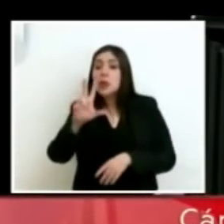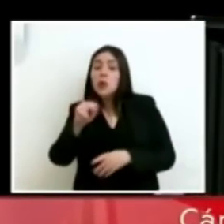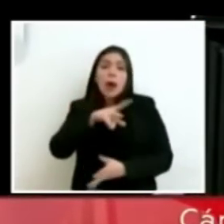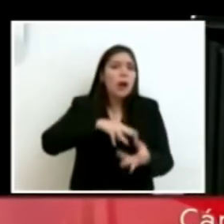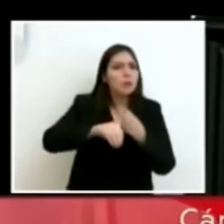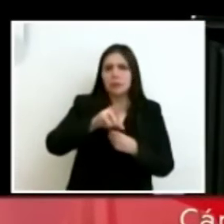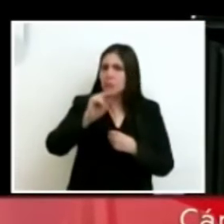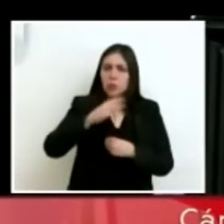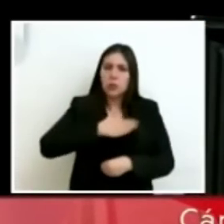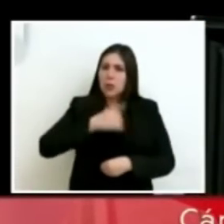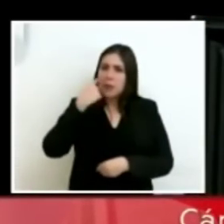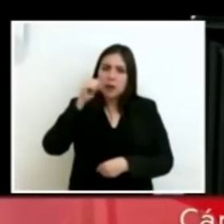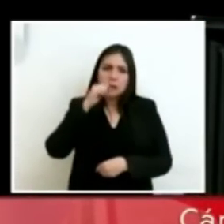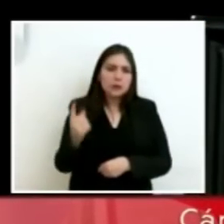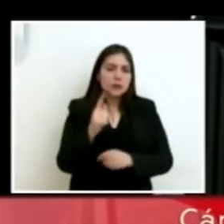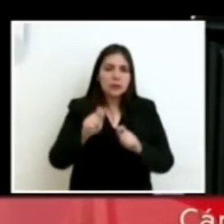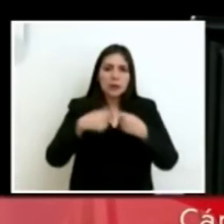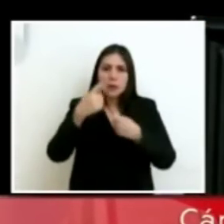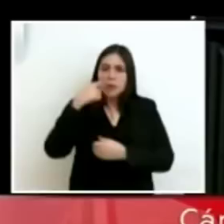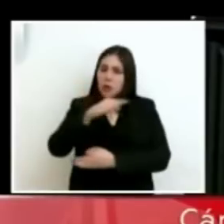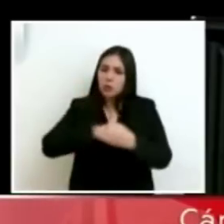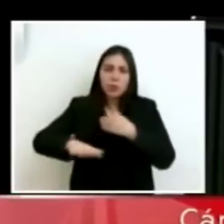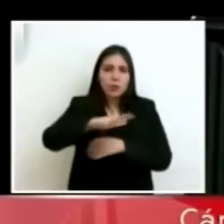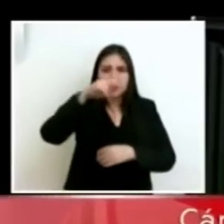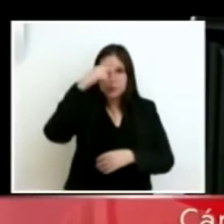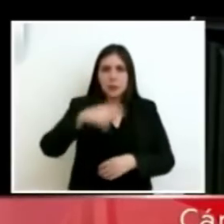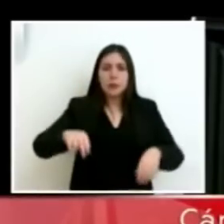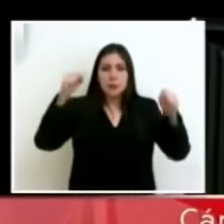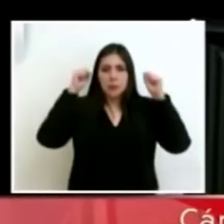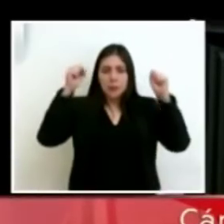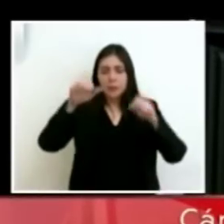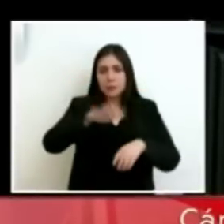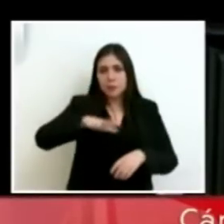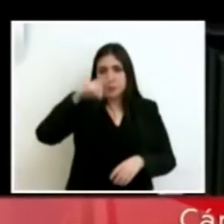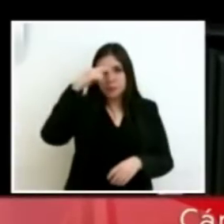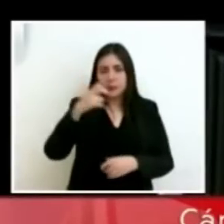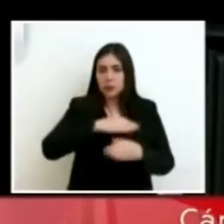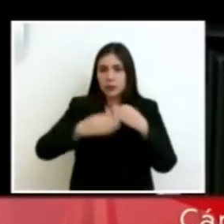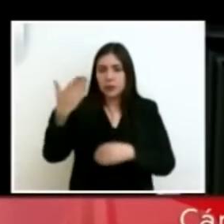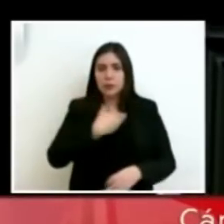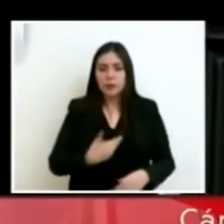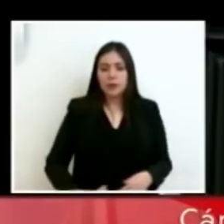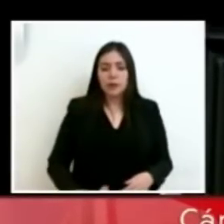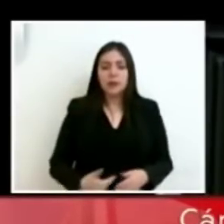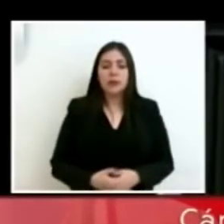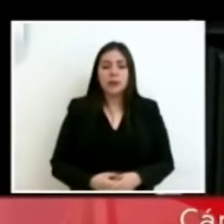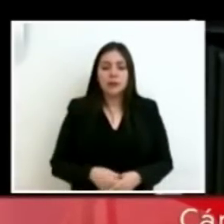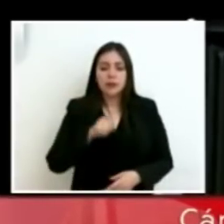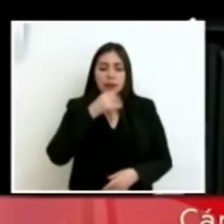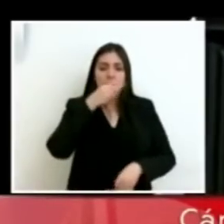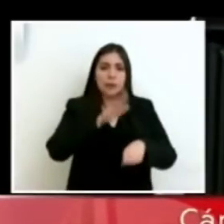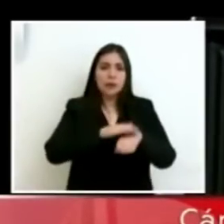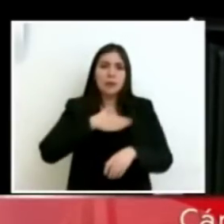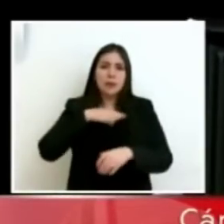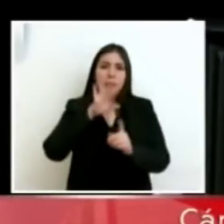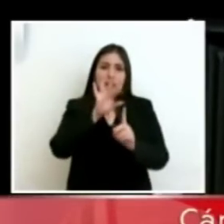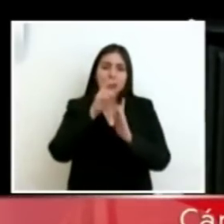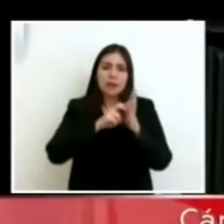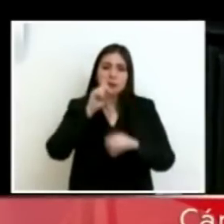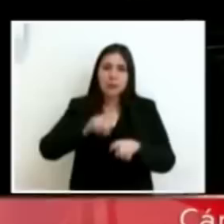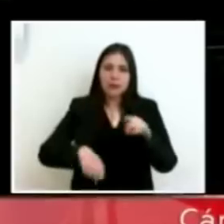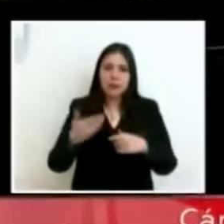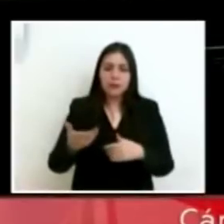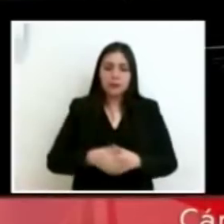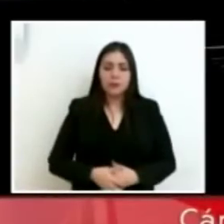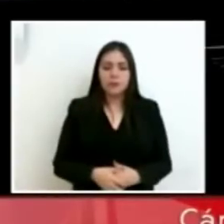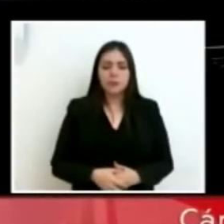pueblo, para el pueblo y por el pueblo. ¡Que viva el pueblo de México! Es cuanto, presidente, y también le informo que retiro mi reserva.